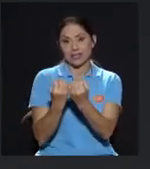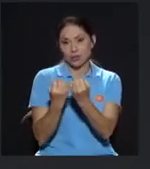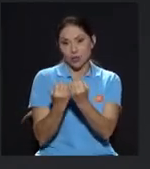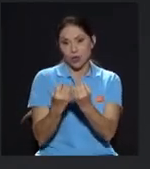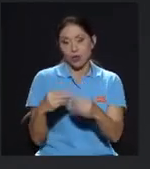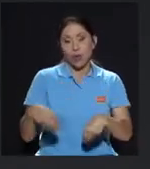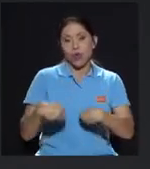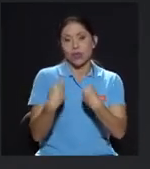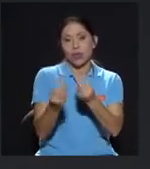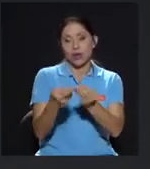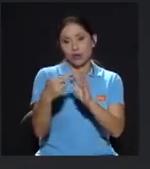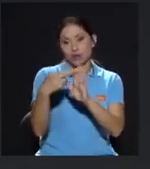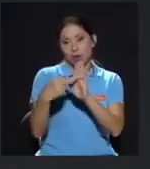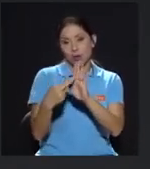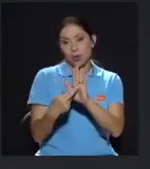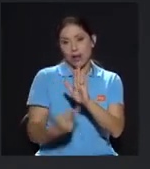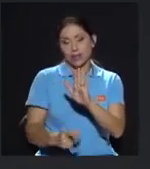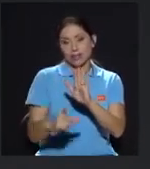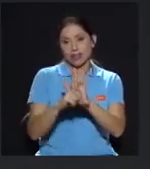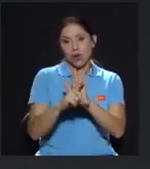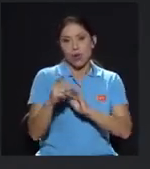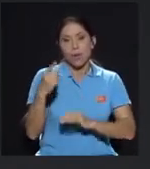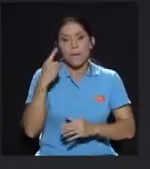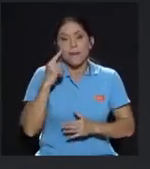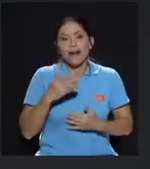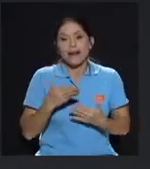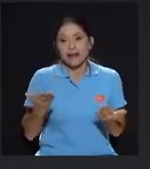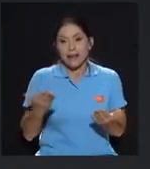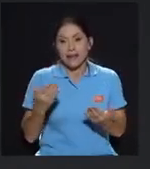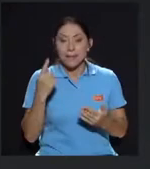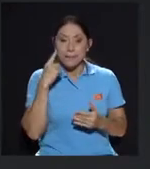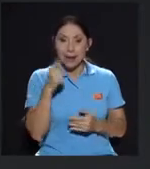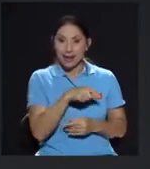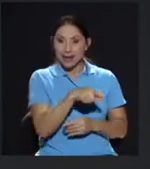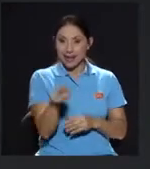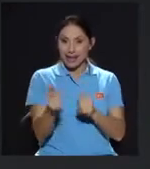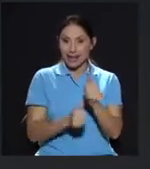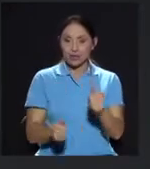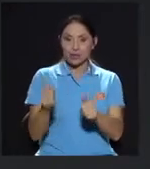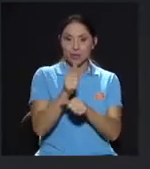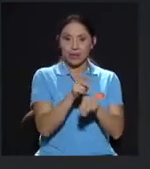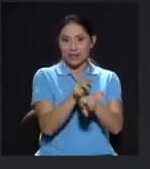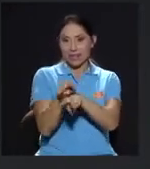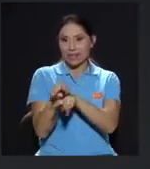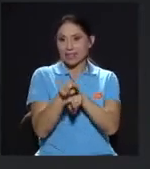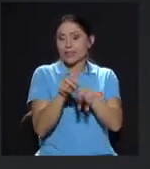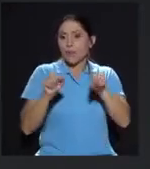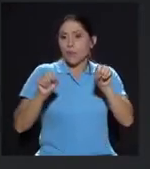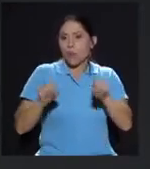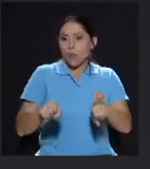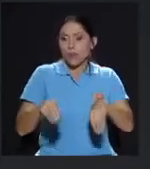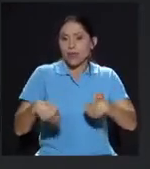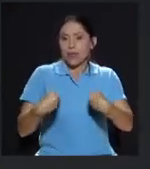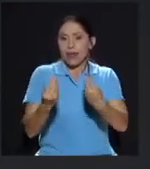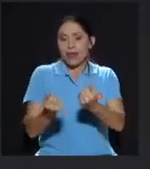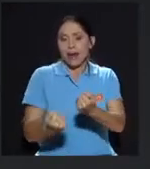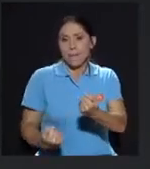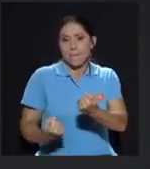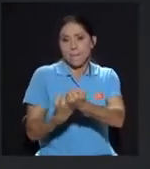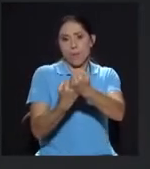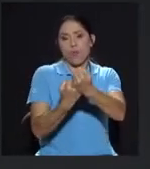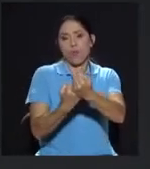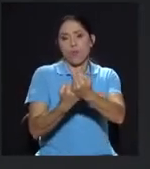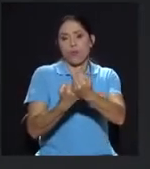que este actor tan importante que la superintendencia pudiese dar el apoyo o el impulso fundamentalmente a